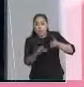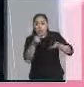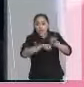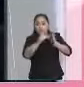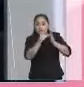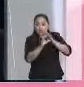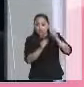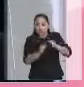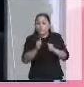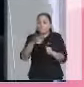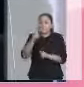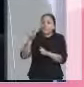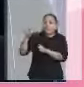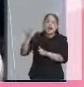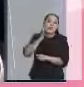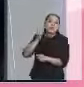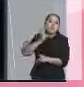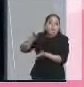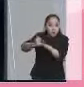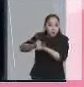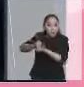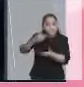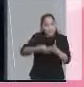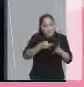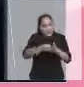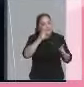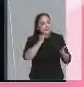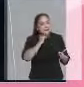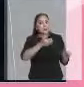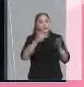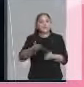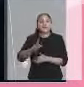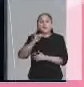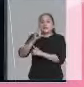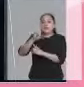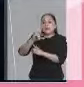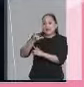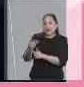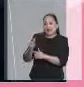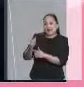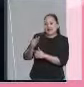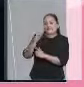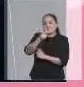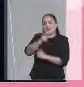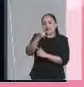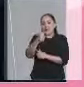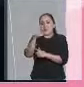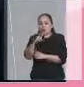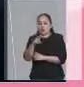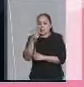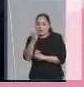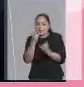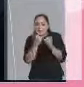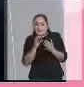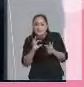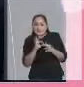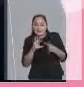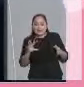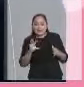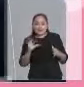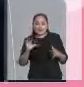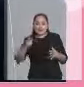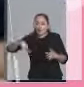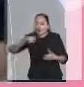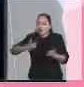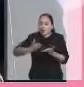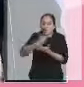fundamental, una Fiscalía General y una Fiscalía Anticorrupción absolutamente autónomas e independientes para